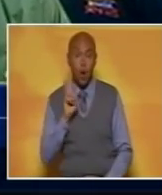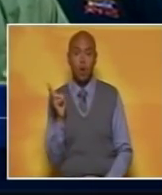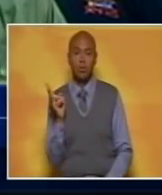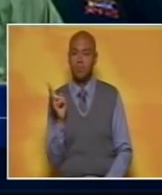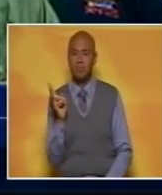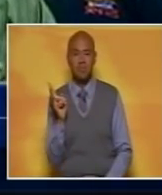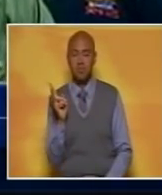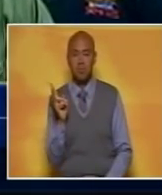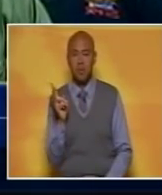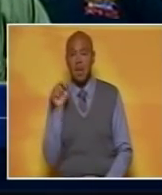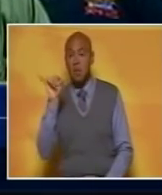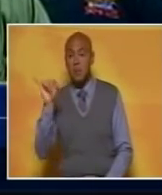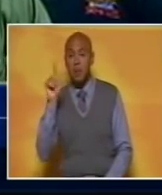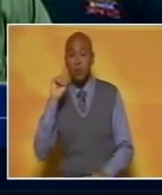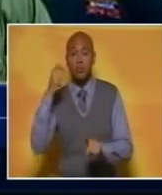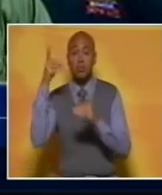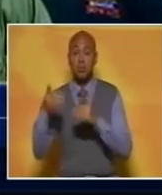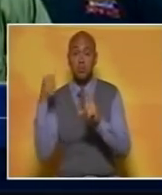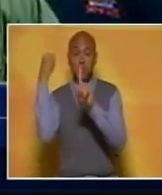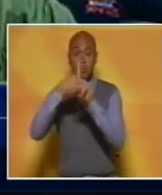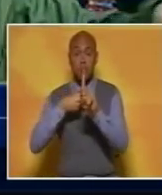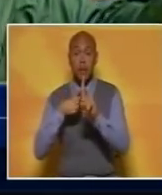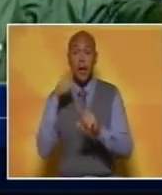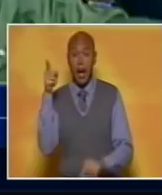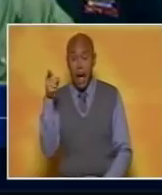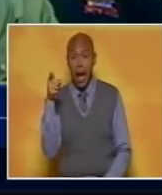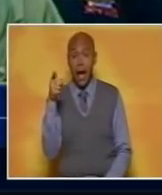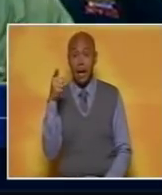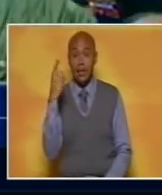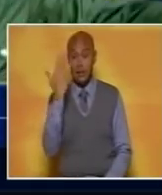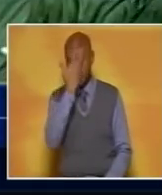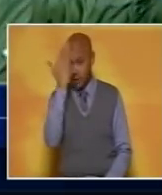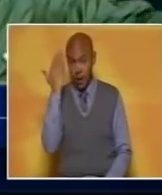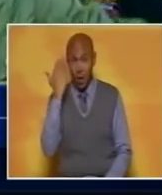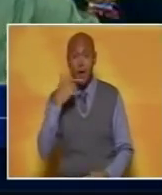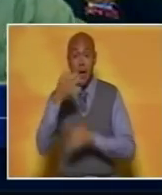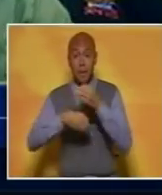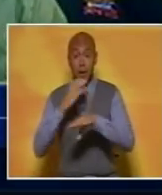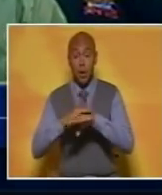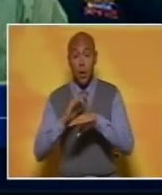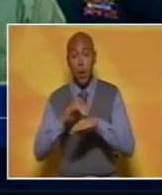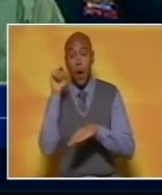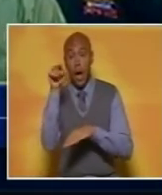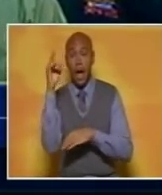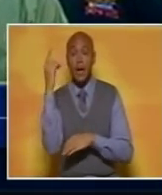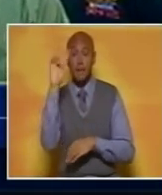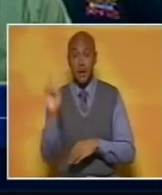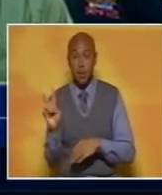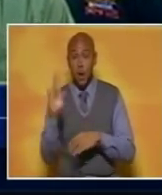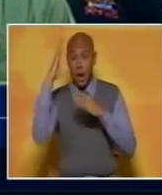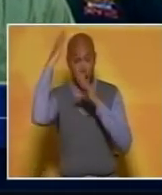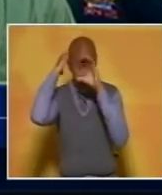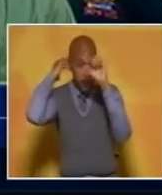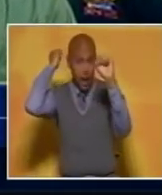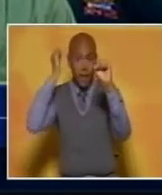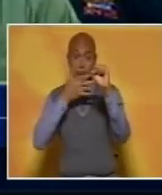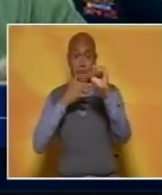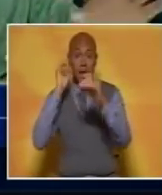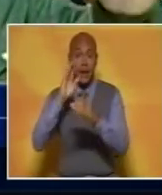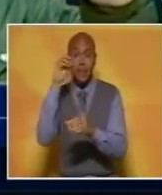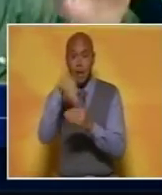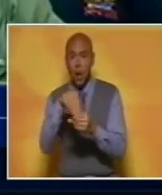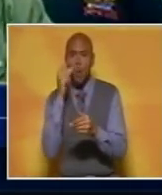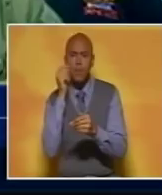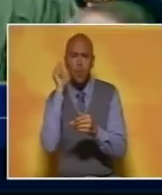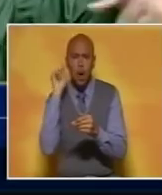Tuvieron que darle un golpe de Estado. Cabello denunció que la sede diplomática de Venezuela en Bolivia fue atacada por un grupo de